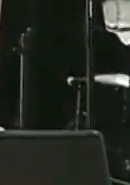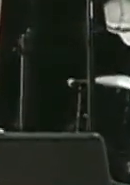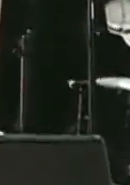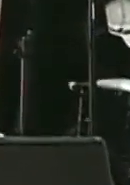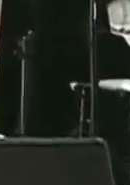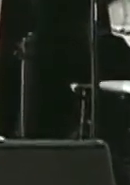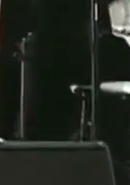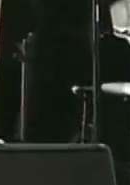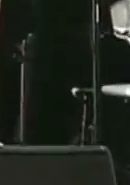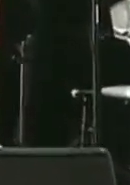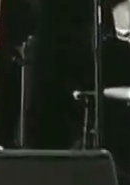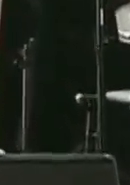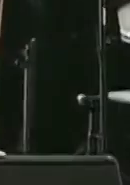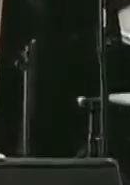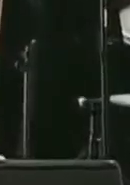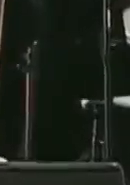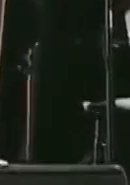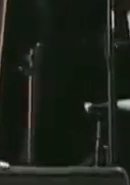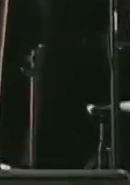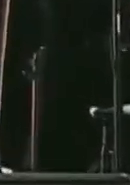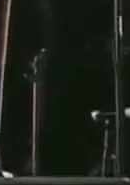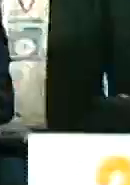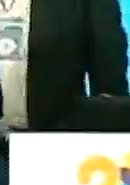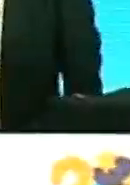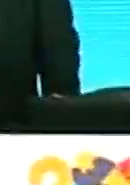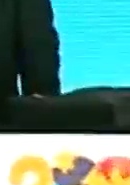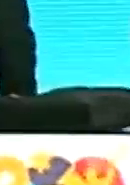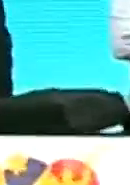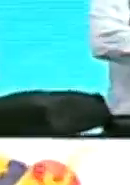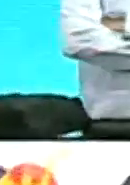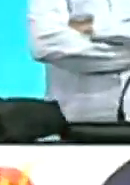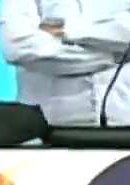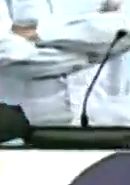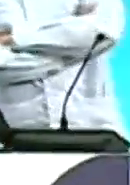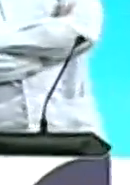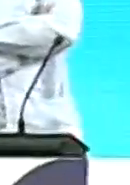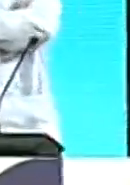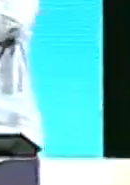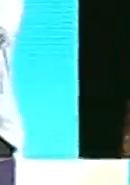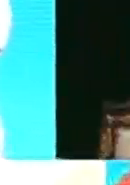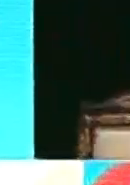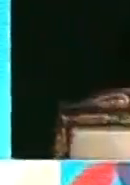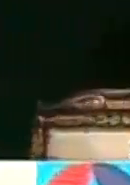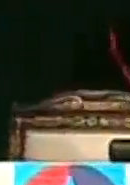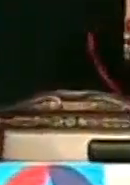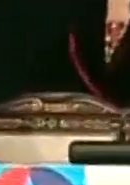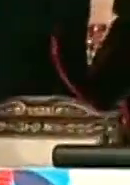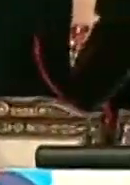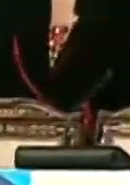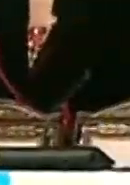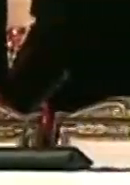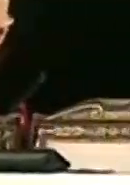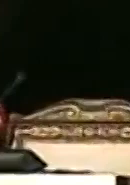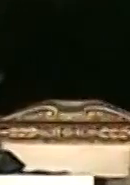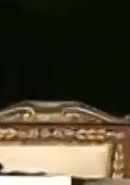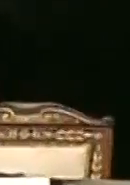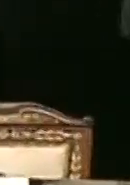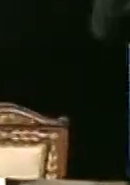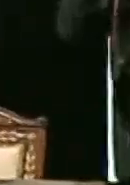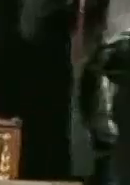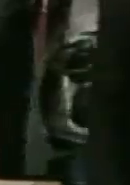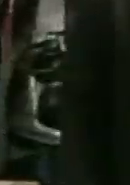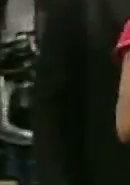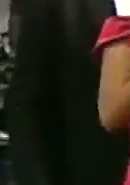las aulas de clase para que nuestros estudiantes también sean partícipes de esta historia que nos une a